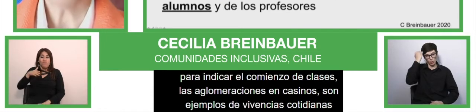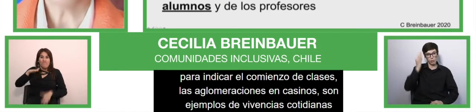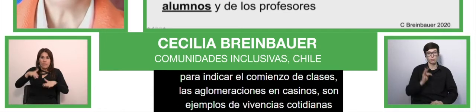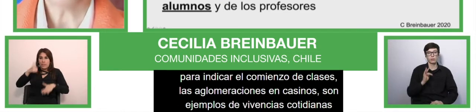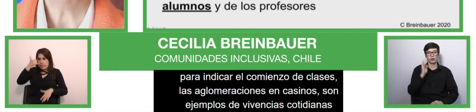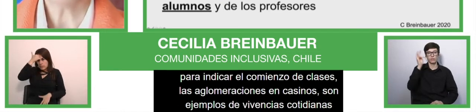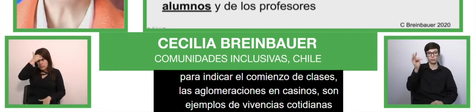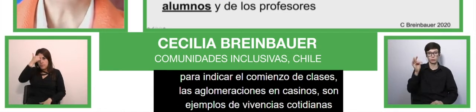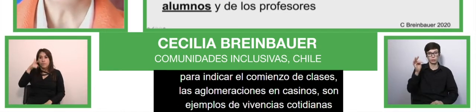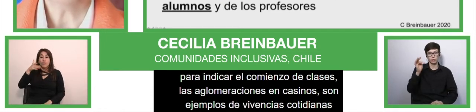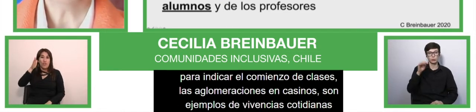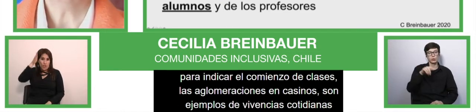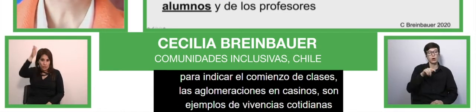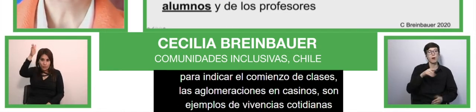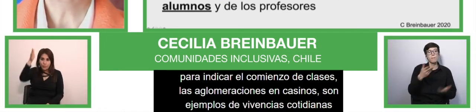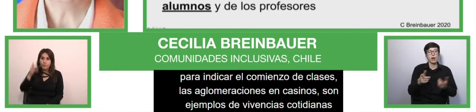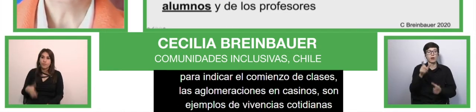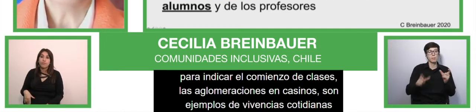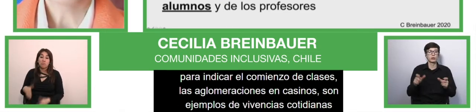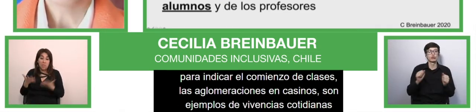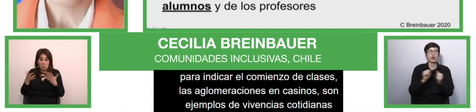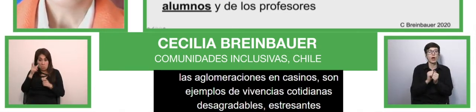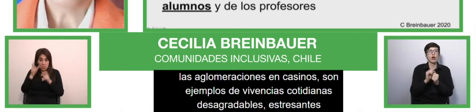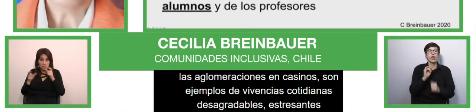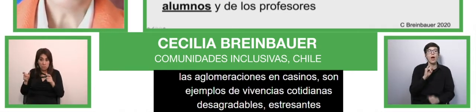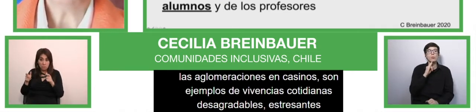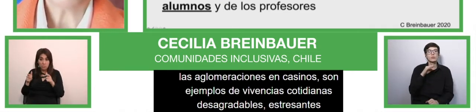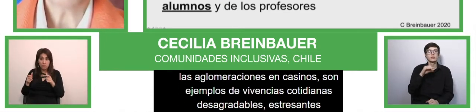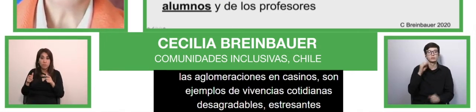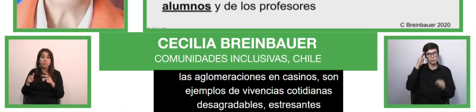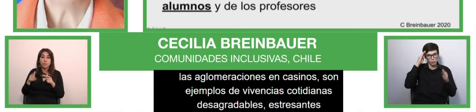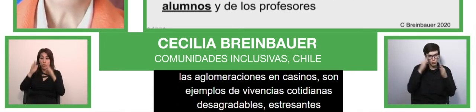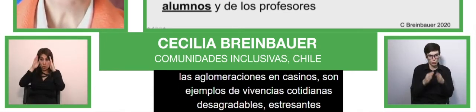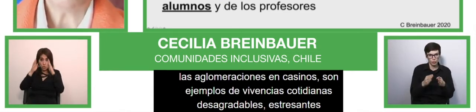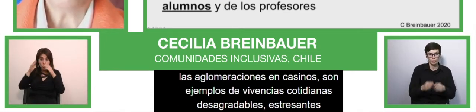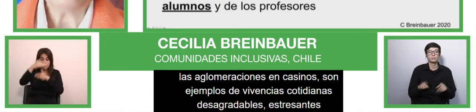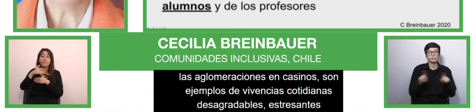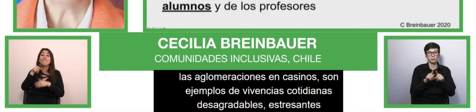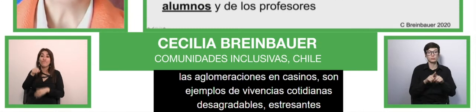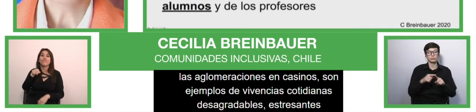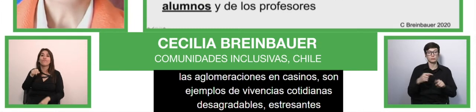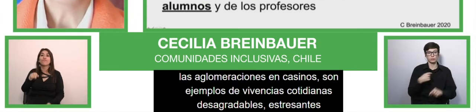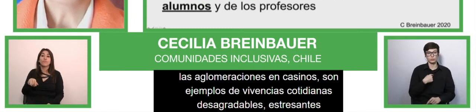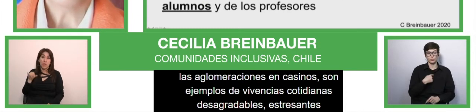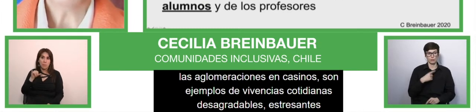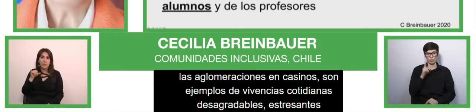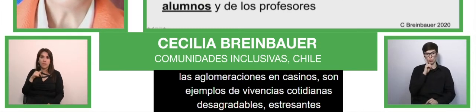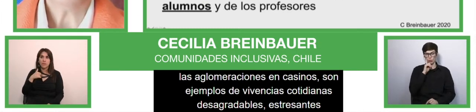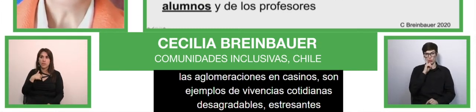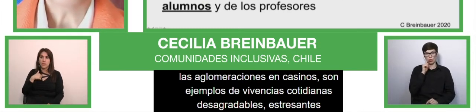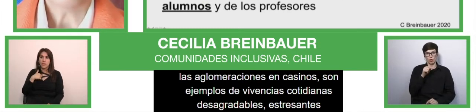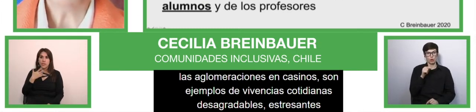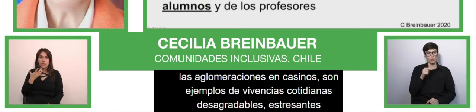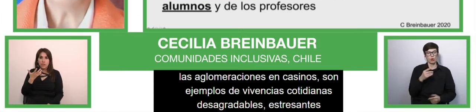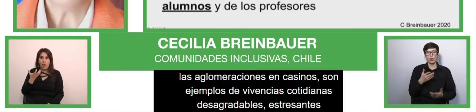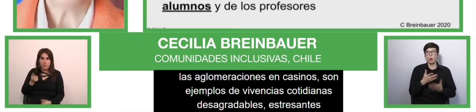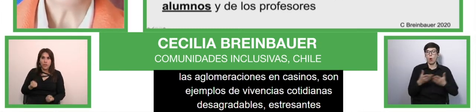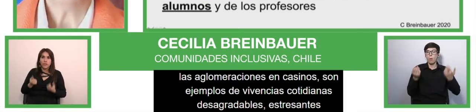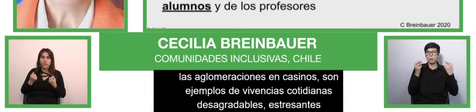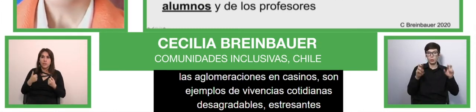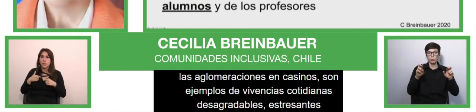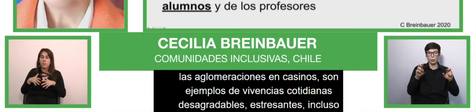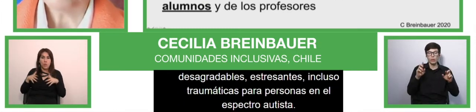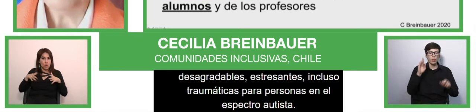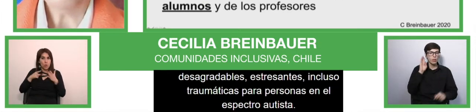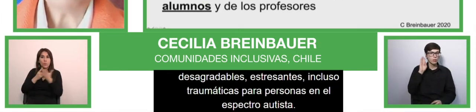para personas en el sketch o pistas he tenido la fortuna y el privilegio de escuchar a muchos